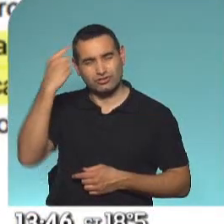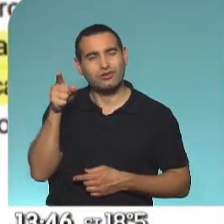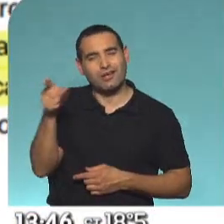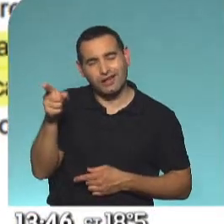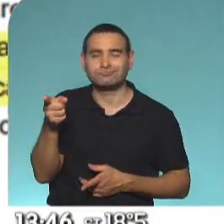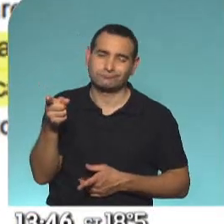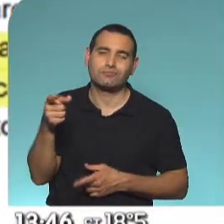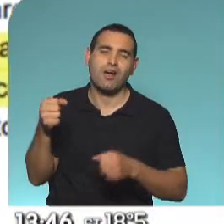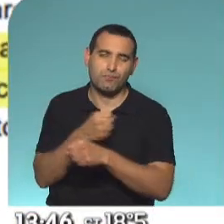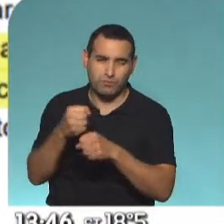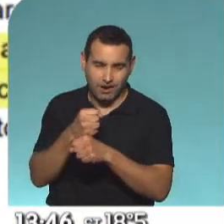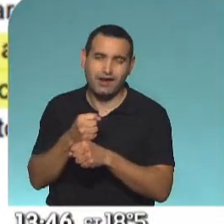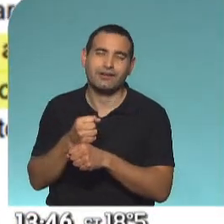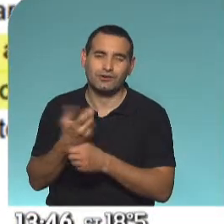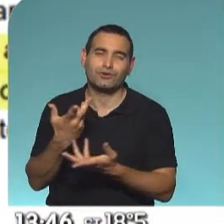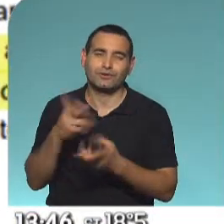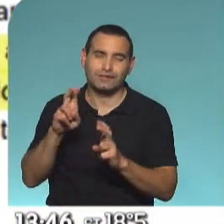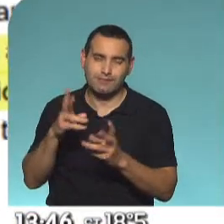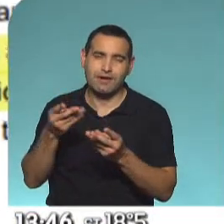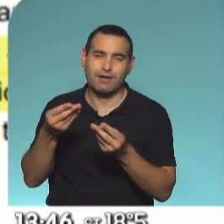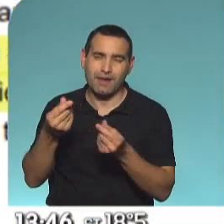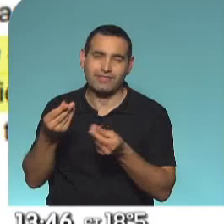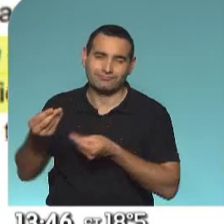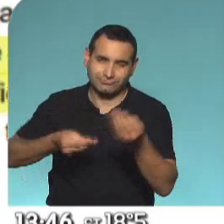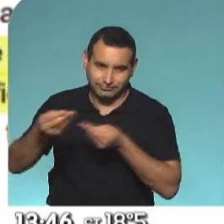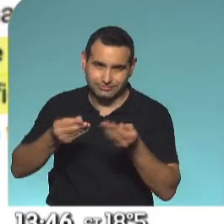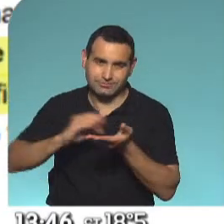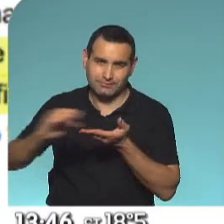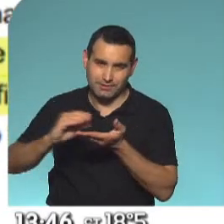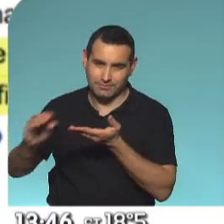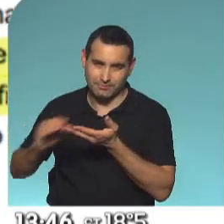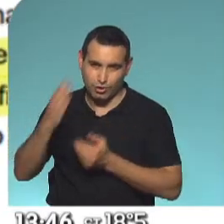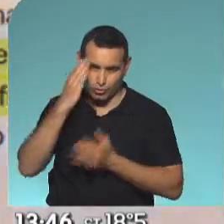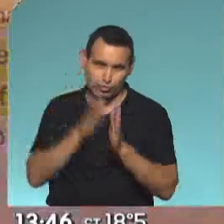dictar la norma de coparticipación federal que establece la Constitución Nacional.